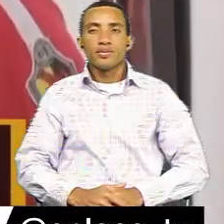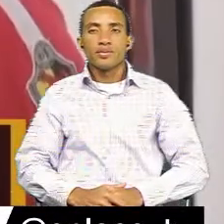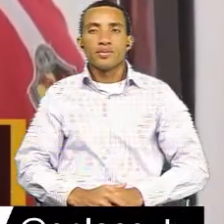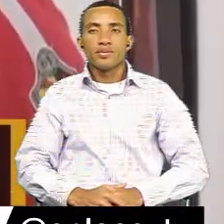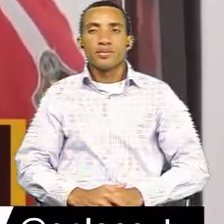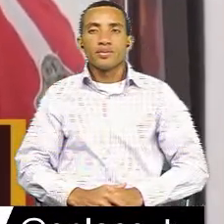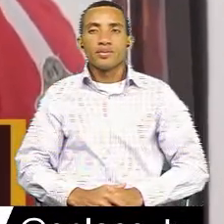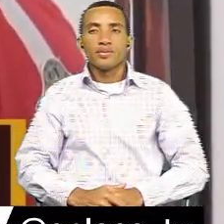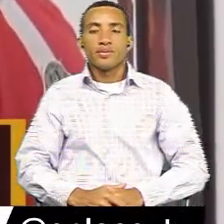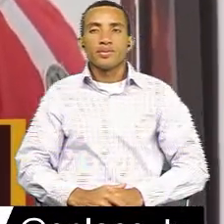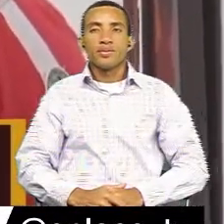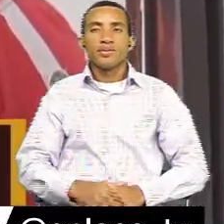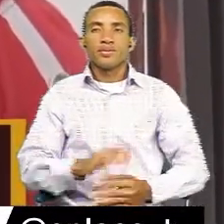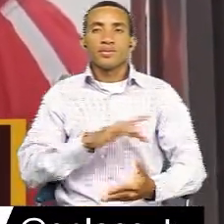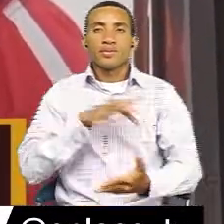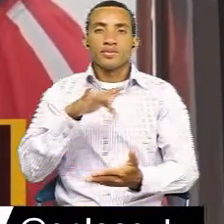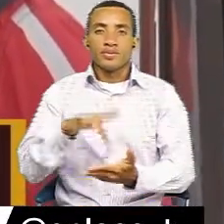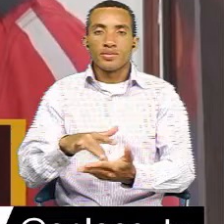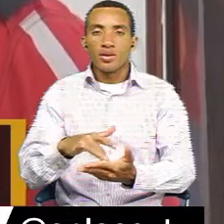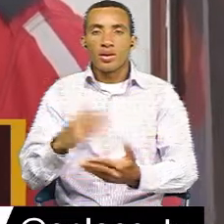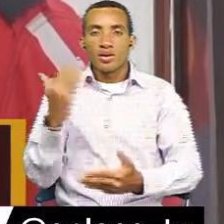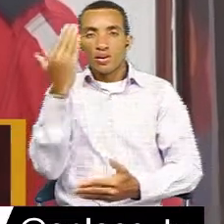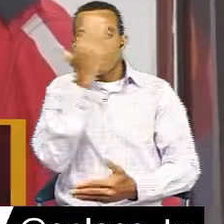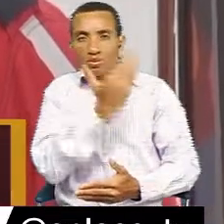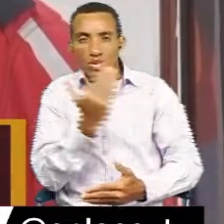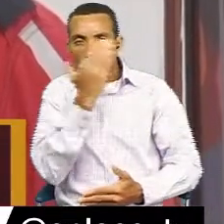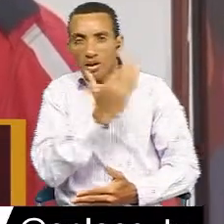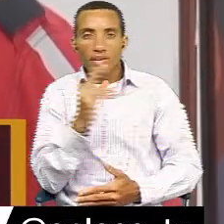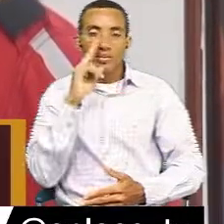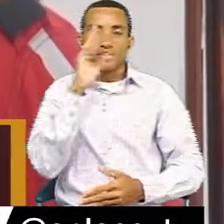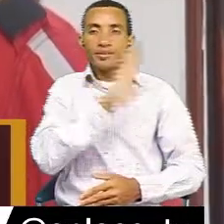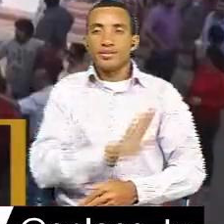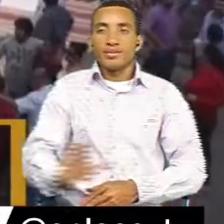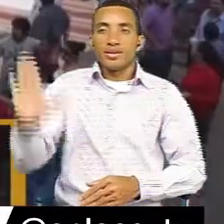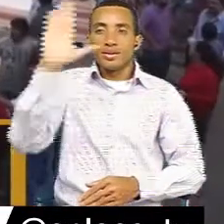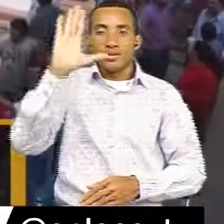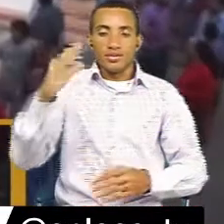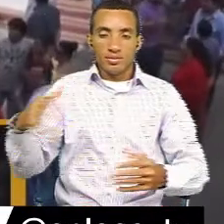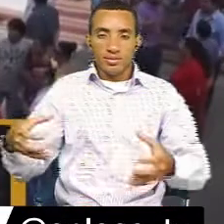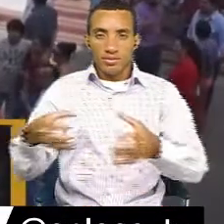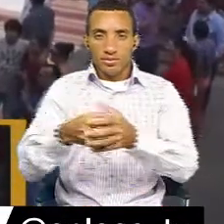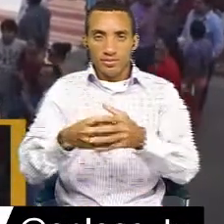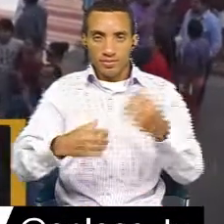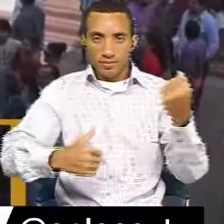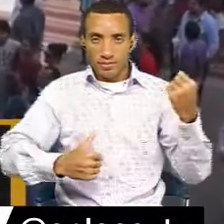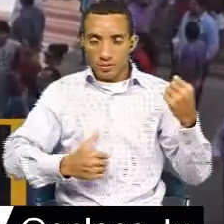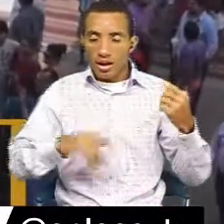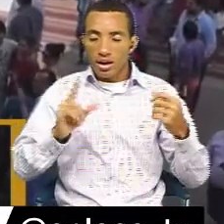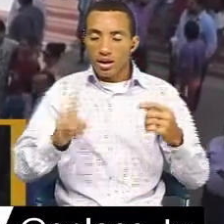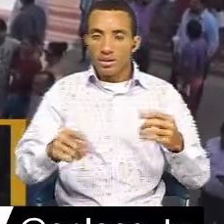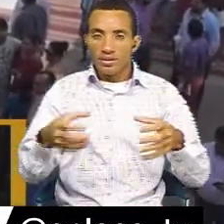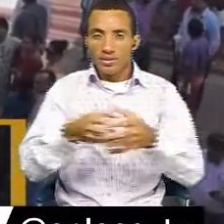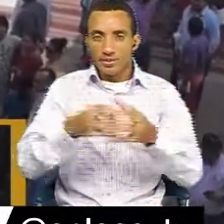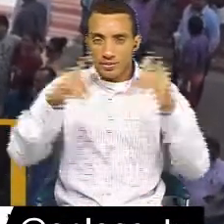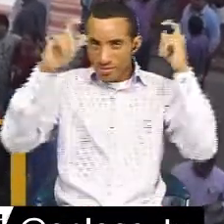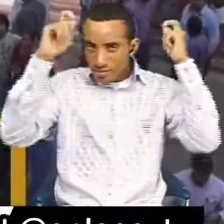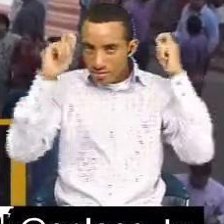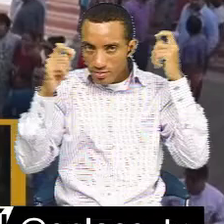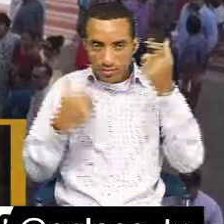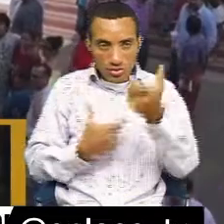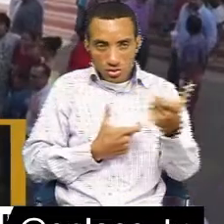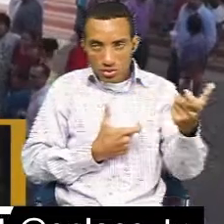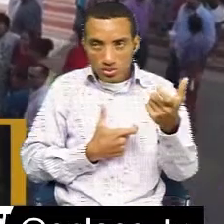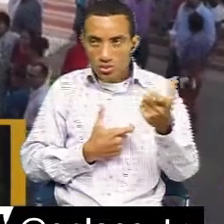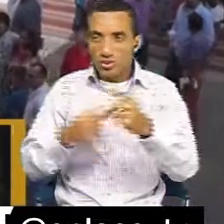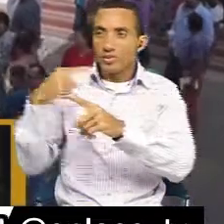Se participa en el simulacro nacional. Nosotros como institución, Cuerpo Bomberos Voluntarios de Barranca Bermeja, asistimos en diferentes